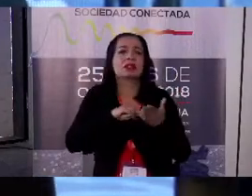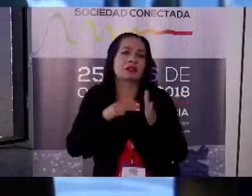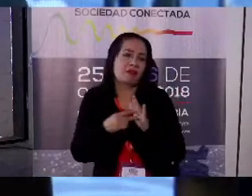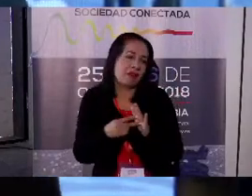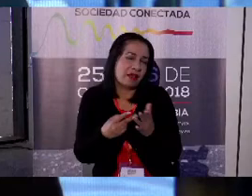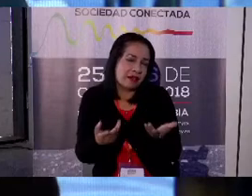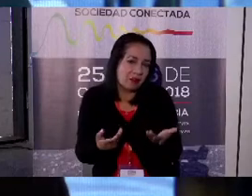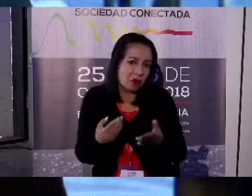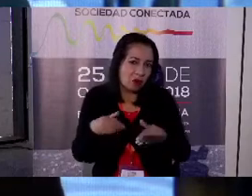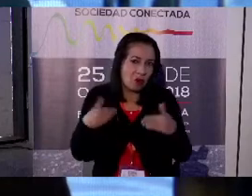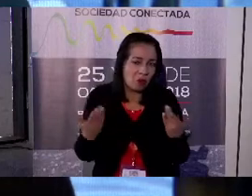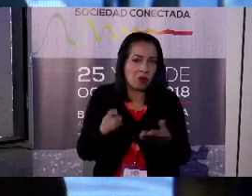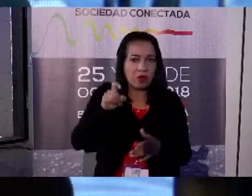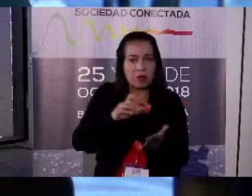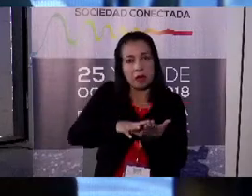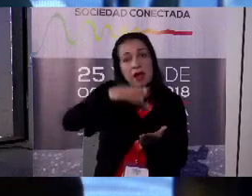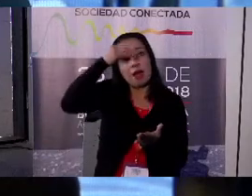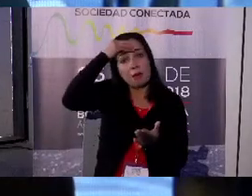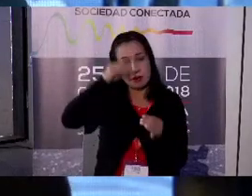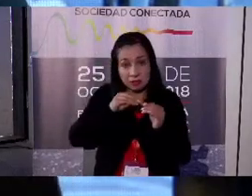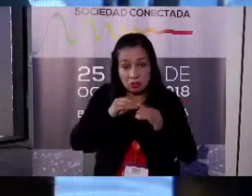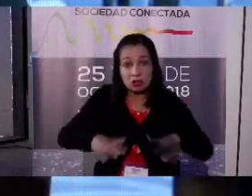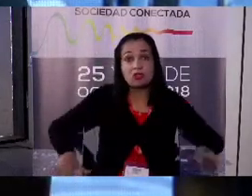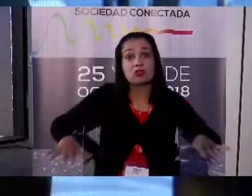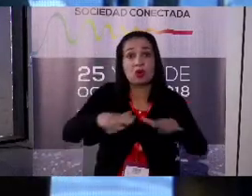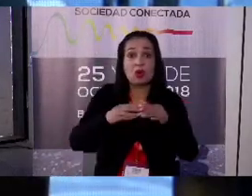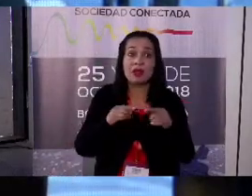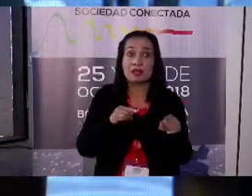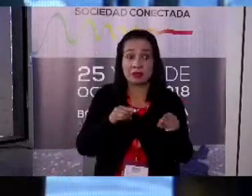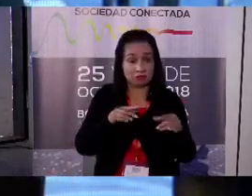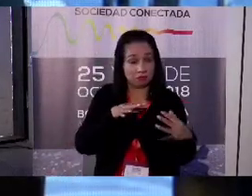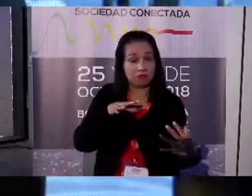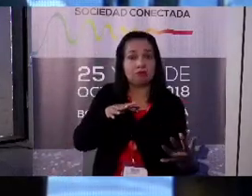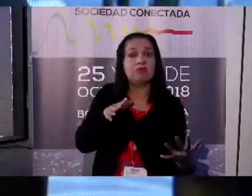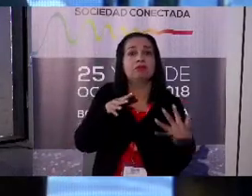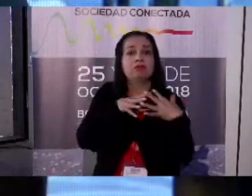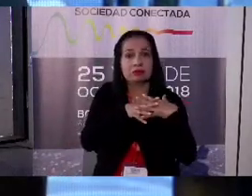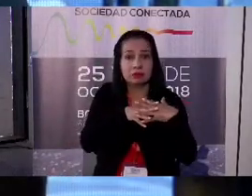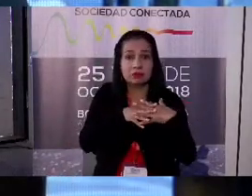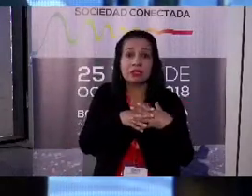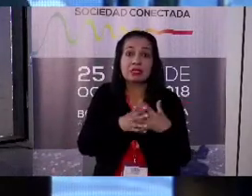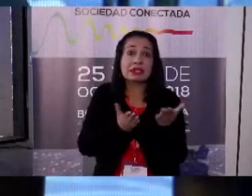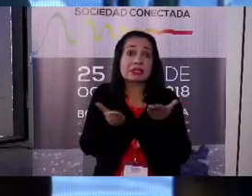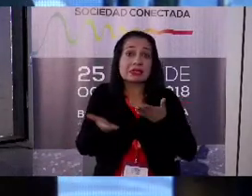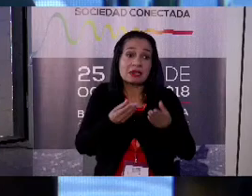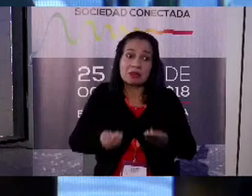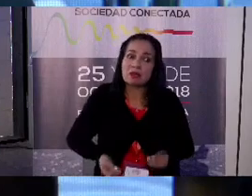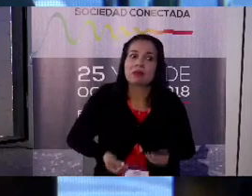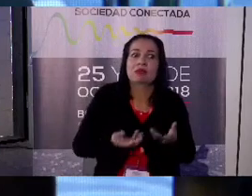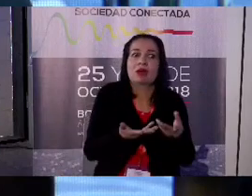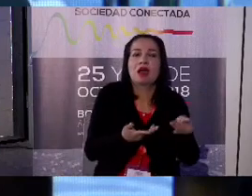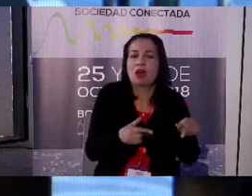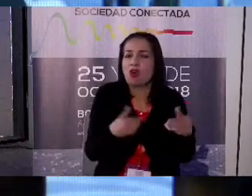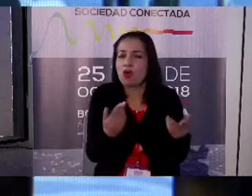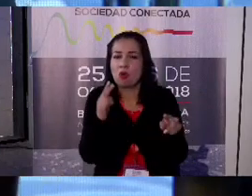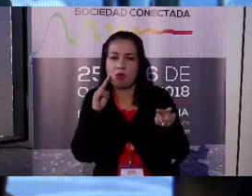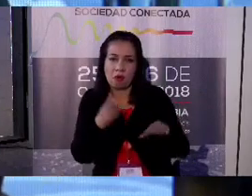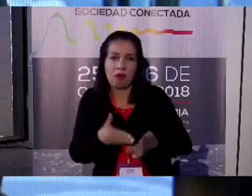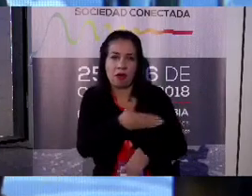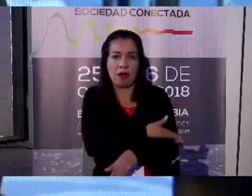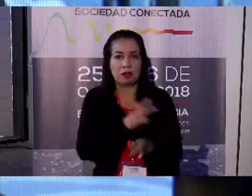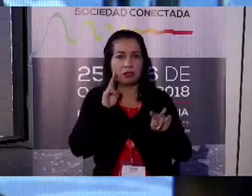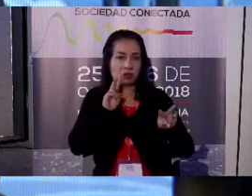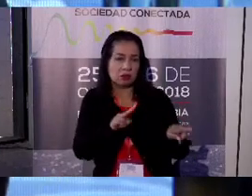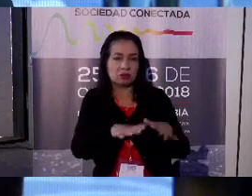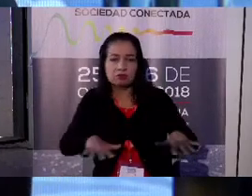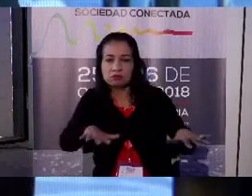también tenemos que aprender de las zonas y adaptarnos a las zonas donde vamos a llevar servicios eh Y saber muy bien que que que son ellos los